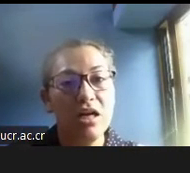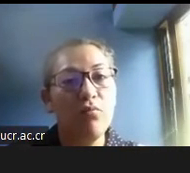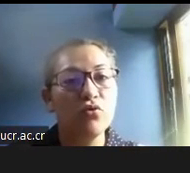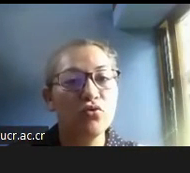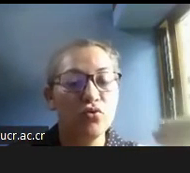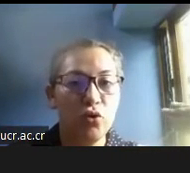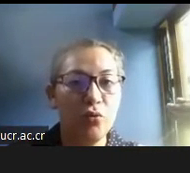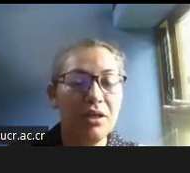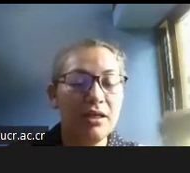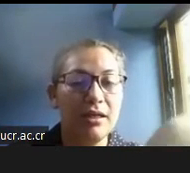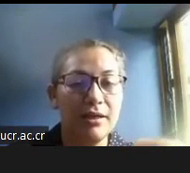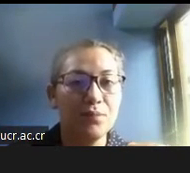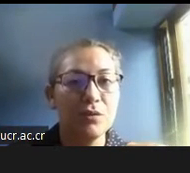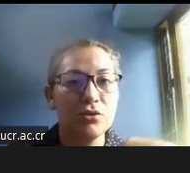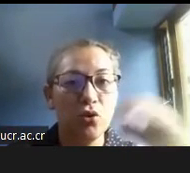que conozcamos